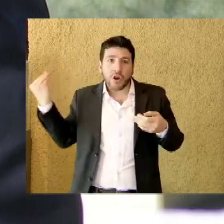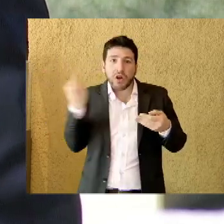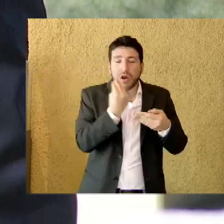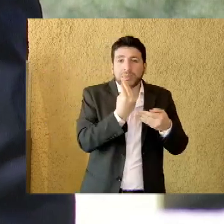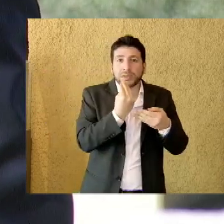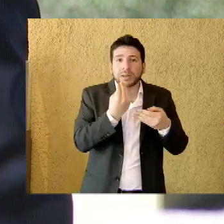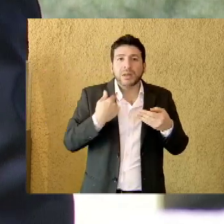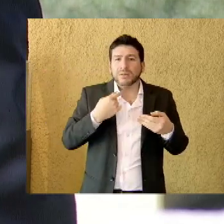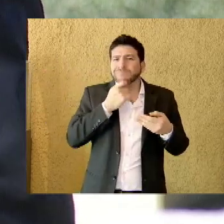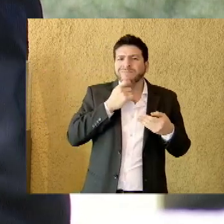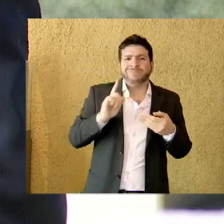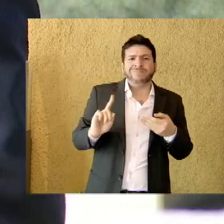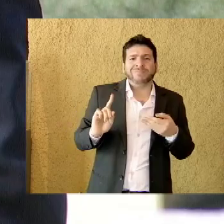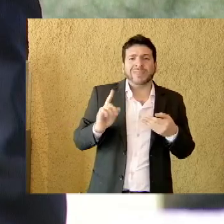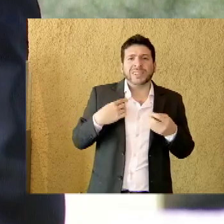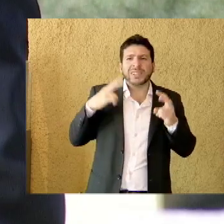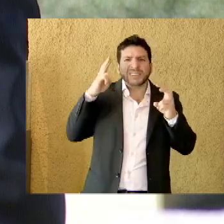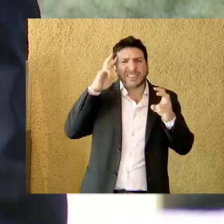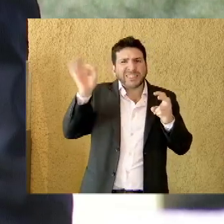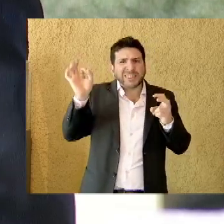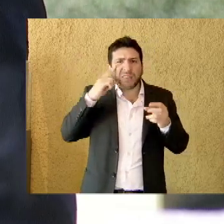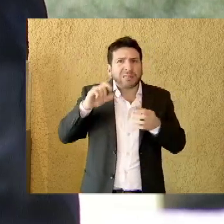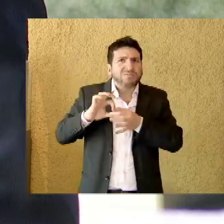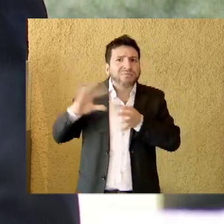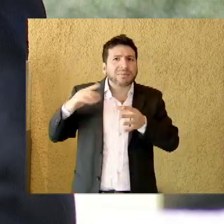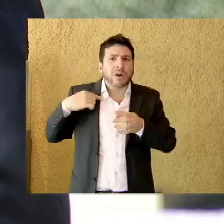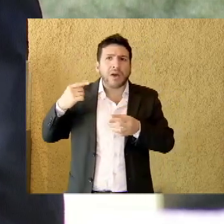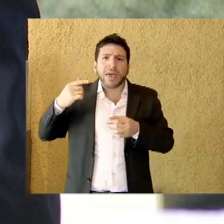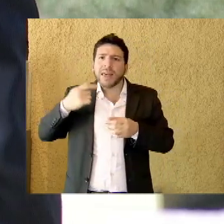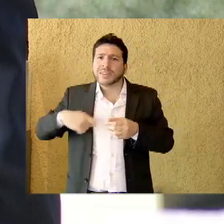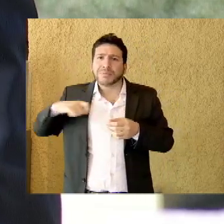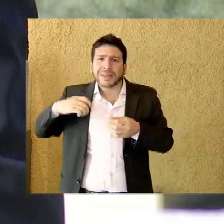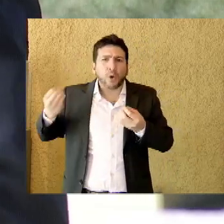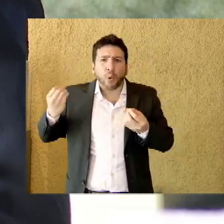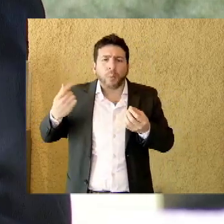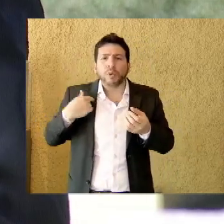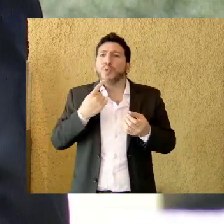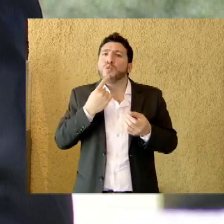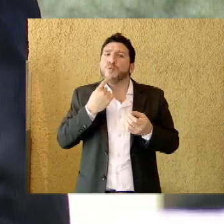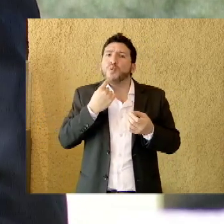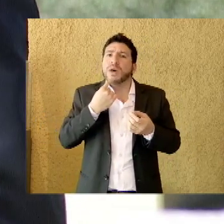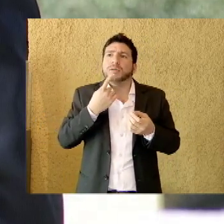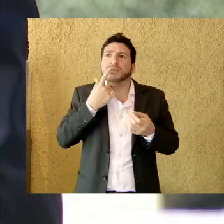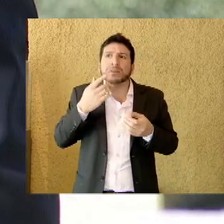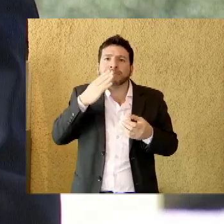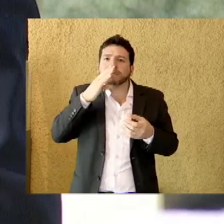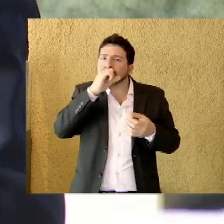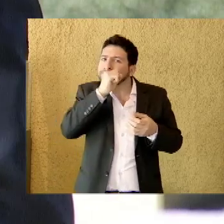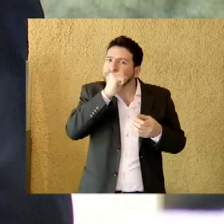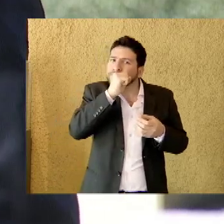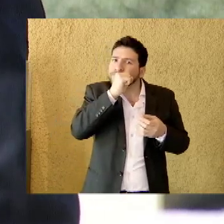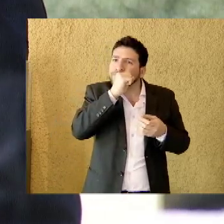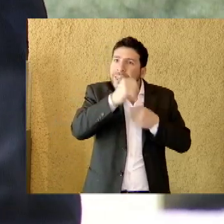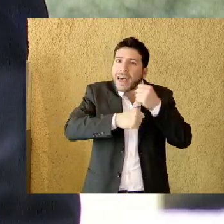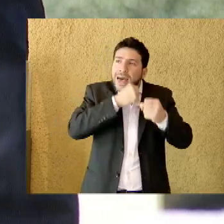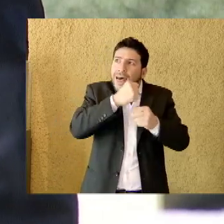le gustó demasiado saber de lo que estaba pasando, y entonces frente a esta duda guarda la información hasta tener la información